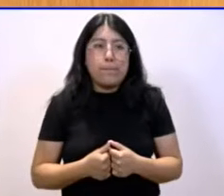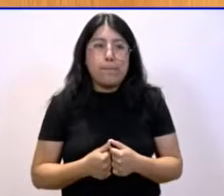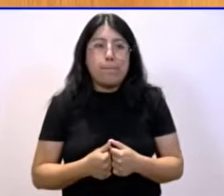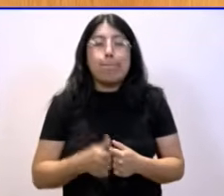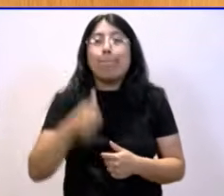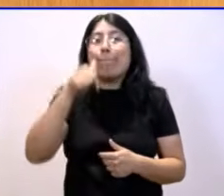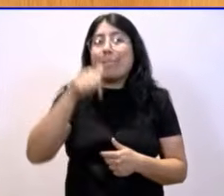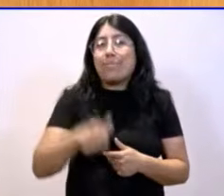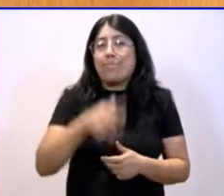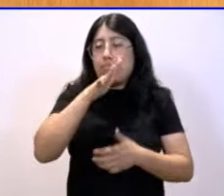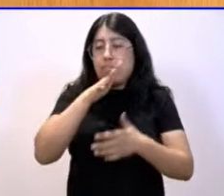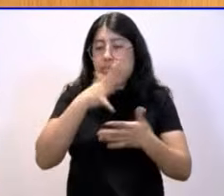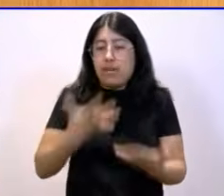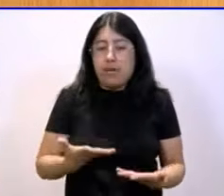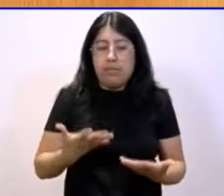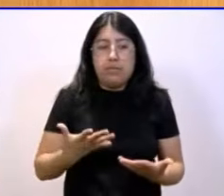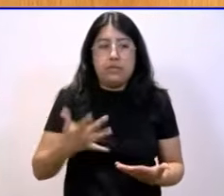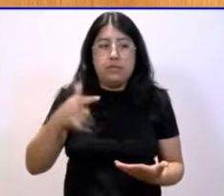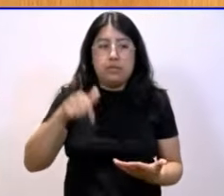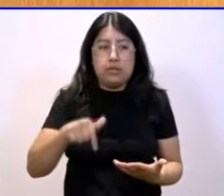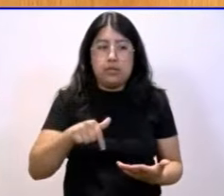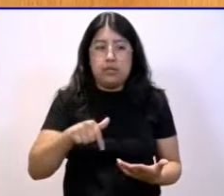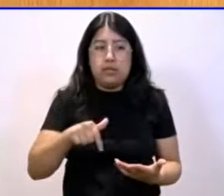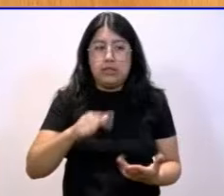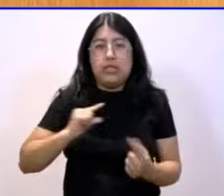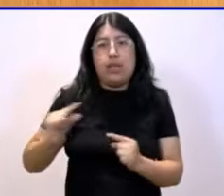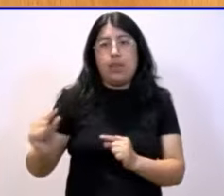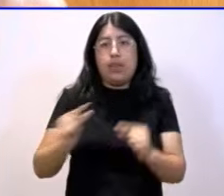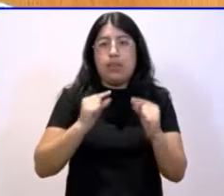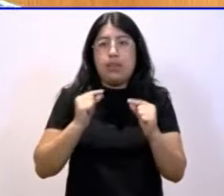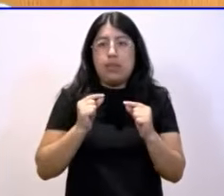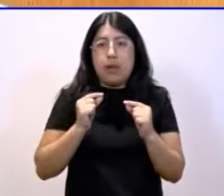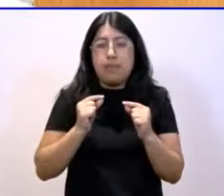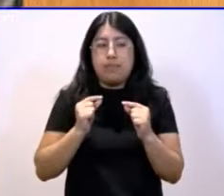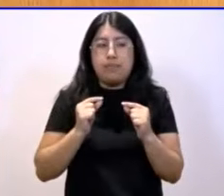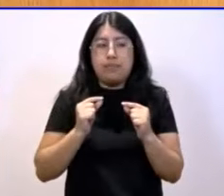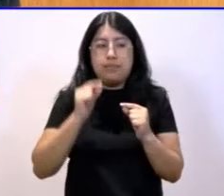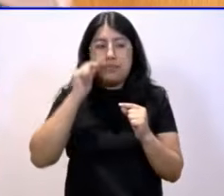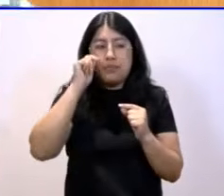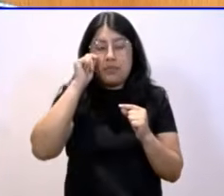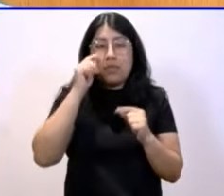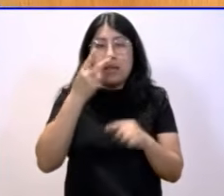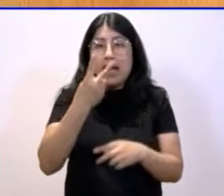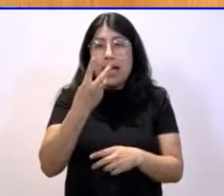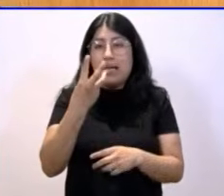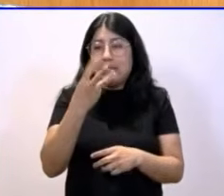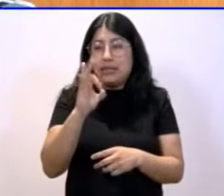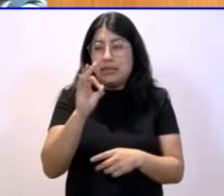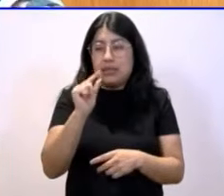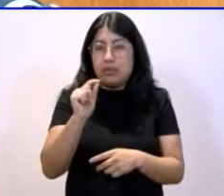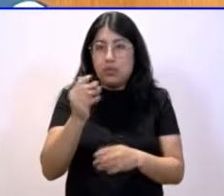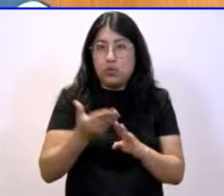Hoy, ahora mismo, mientras estamos teniendo esta interpelación, hace media hora que la Administración General del Estado ha convocado a